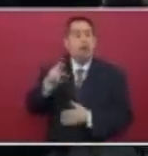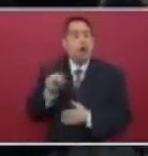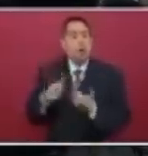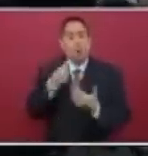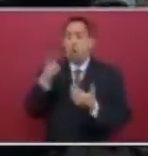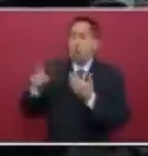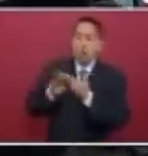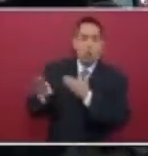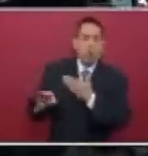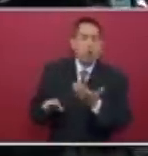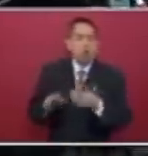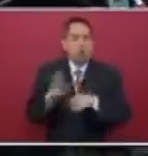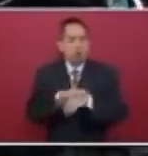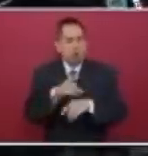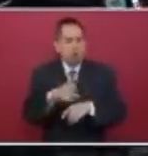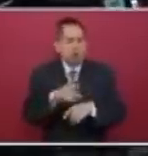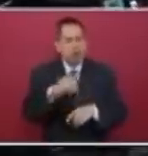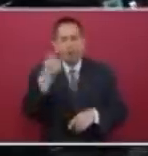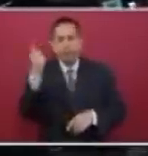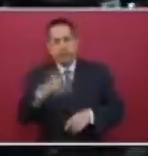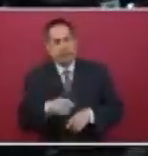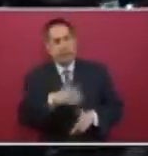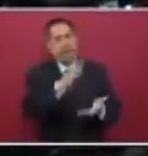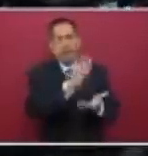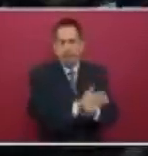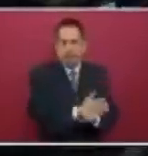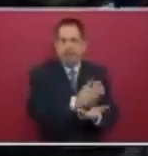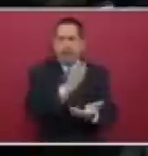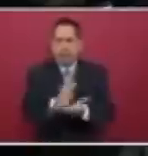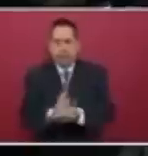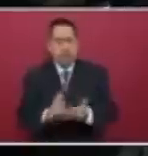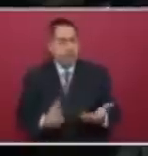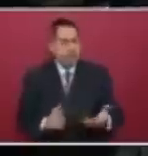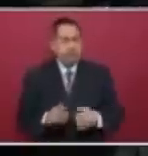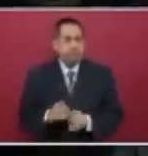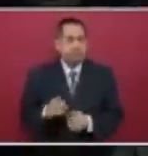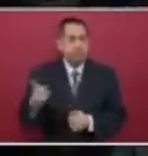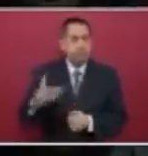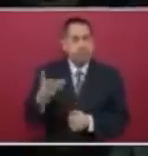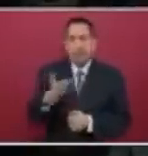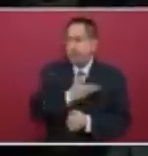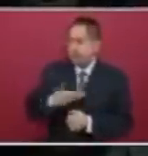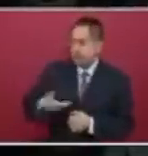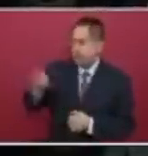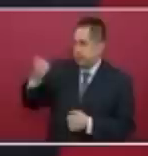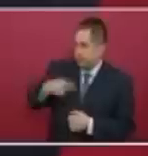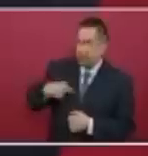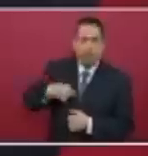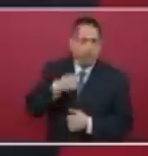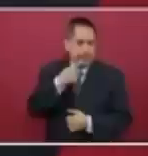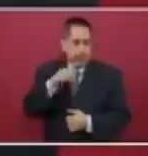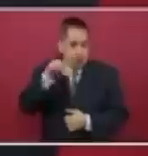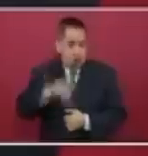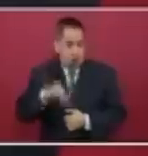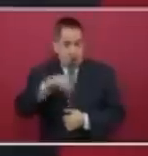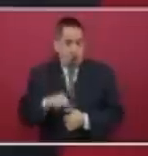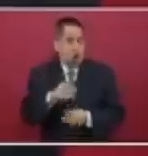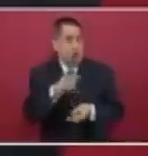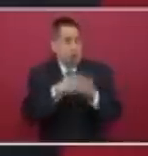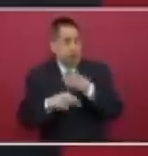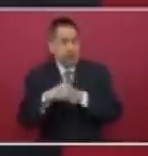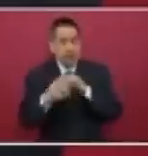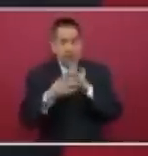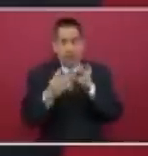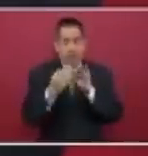en suspensiones provisionales y definitivas eso presidente de la república nos instruyó que el día de hoy estuvieron presentes por